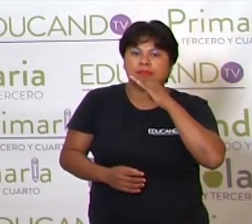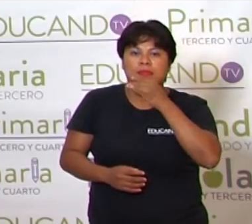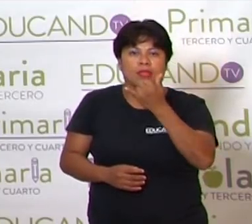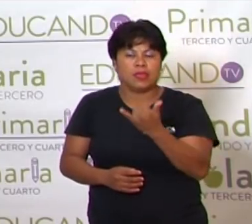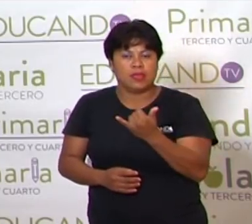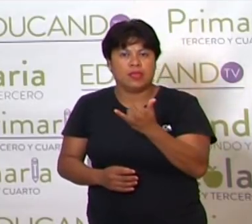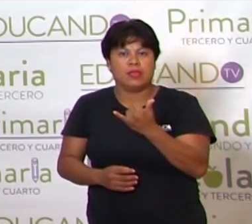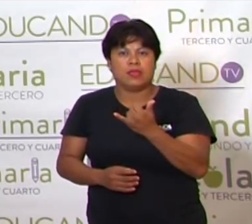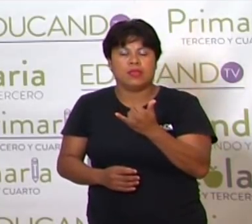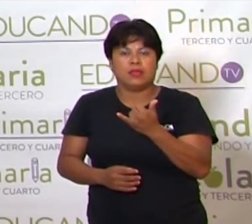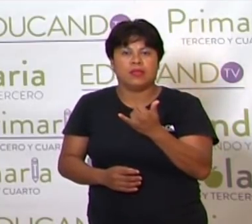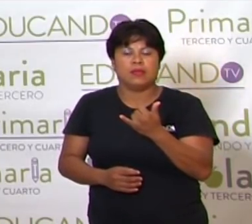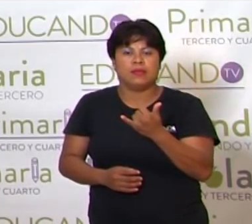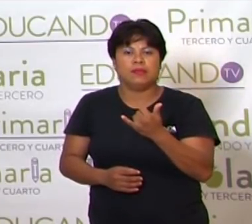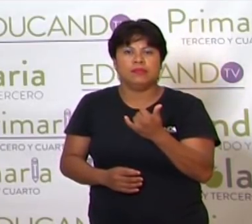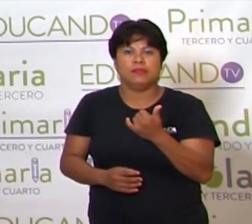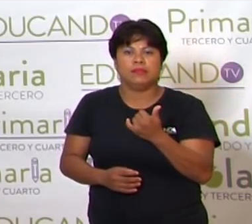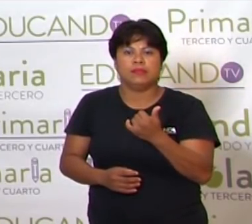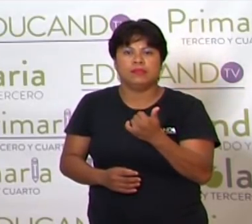maíz